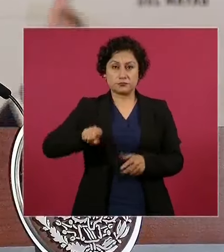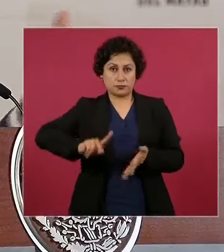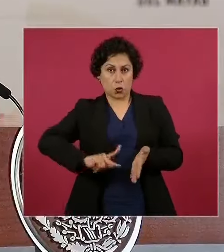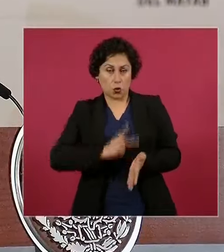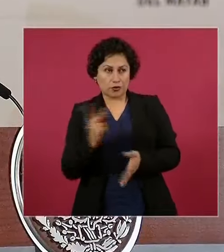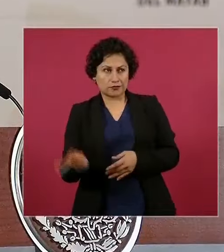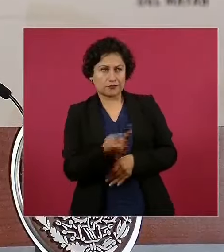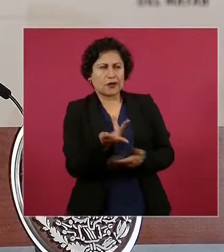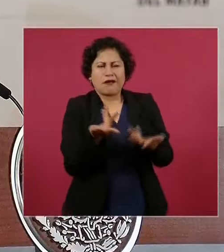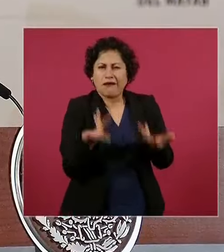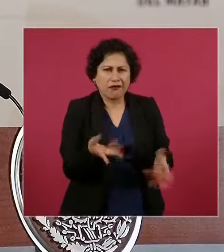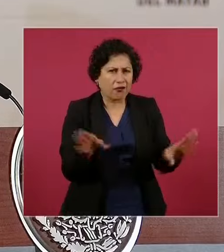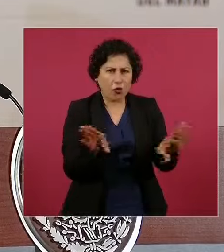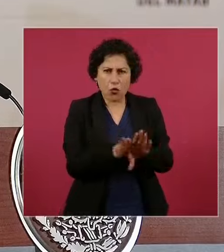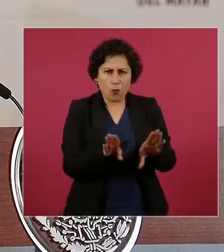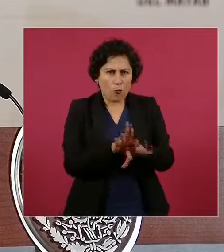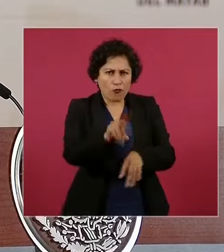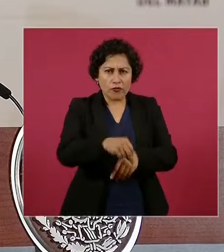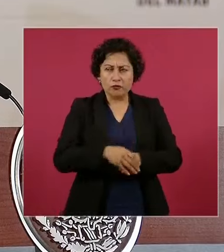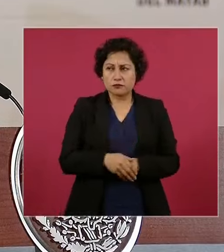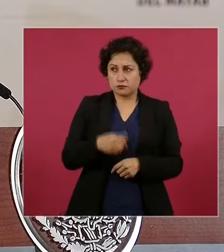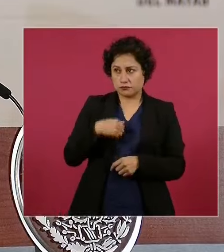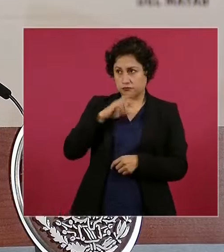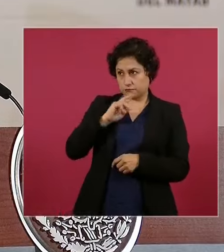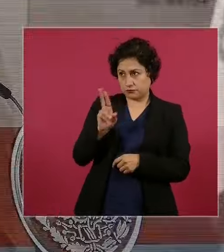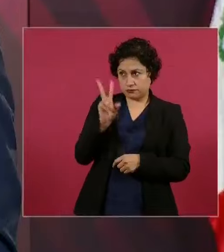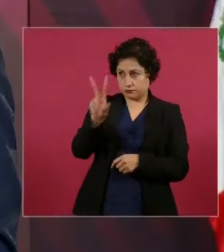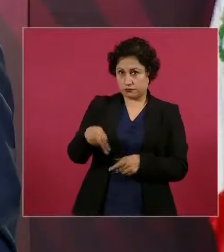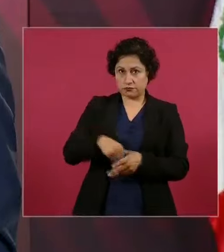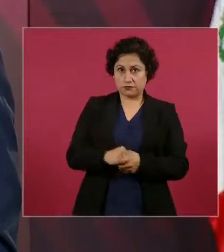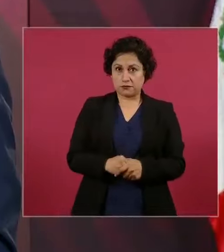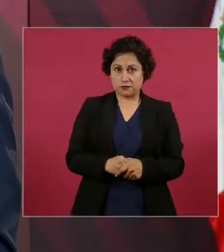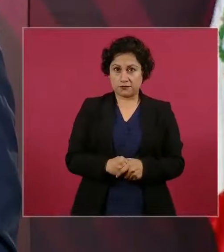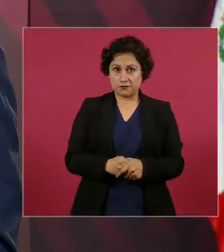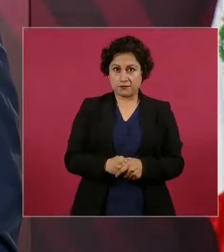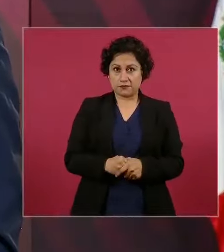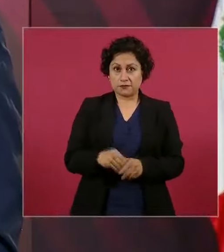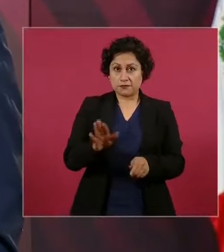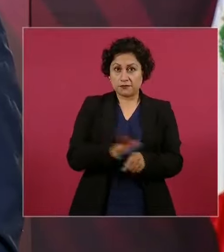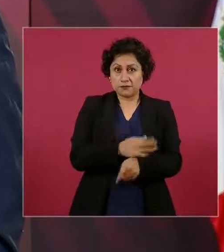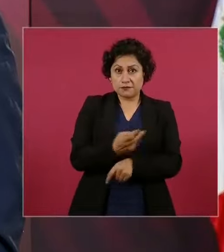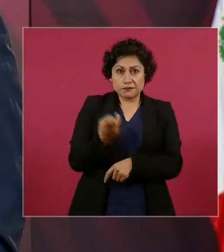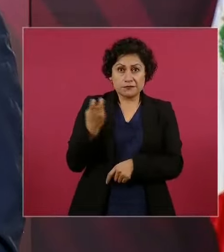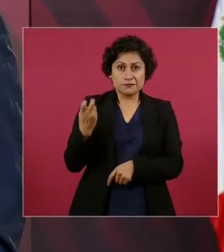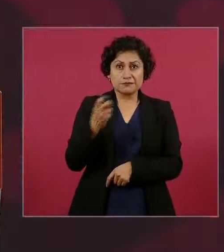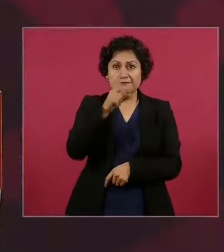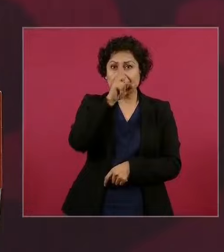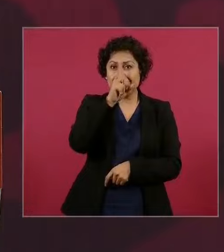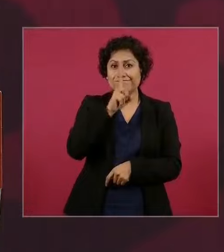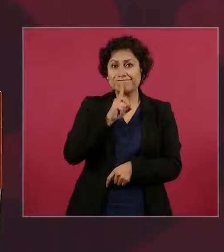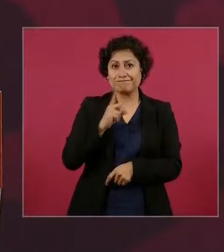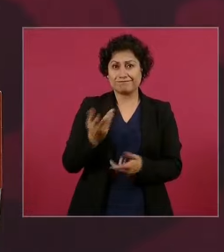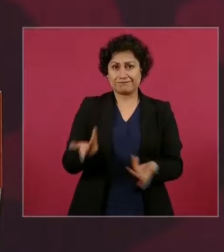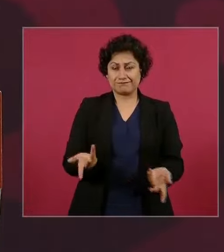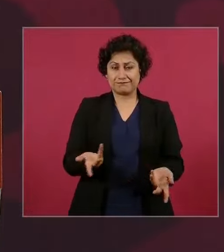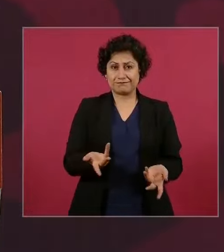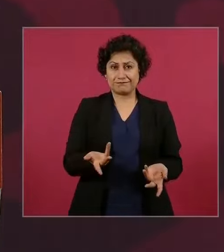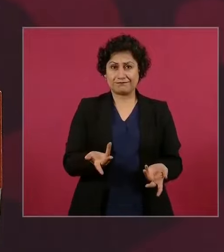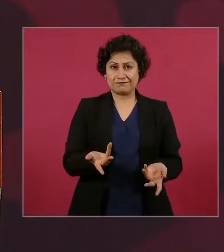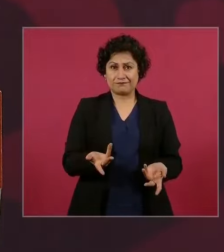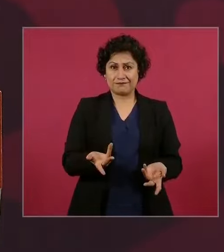Unidos, pero es peligrosísimo lo que hizo el presidente. Y eso sencillamente no se vale en una